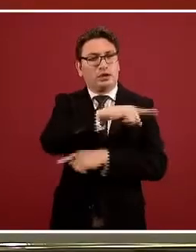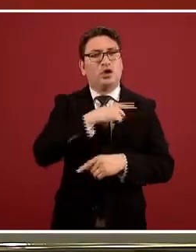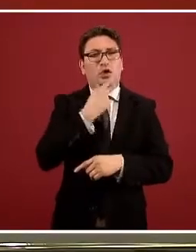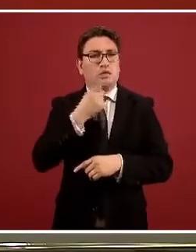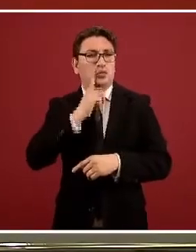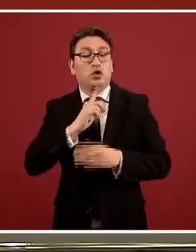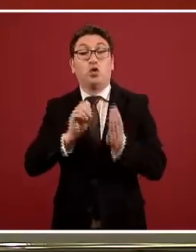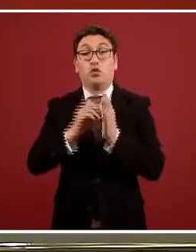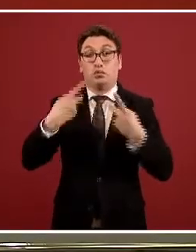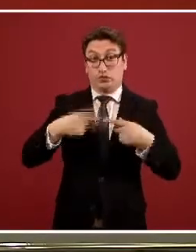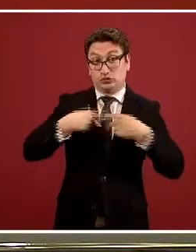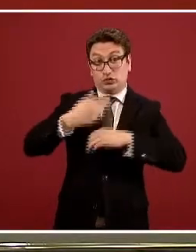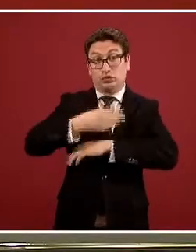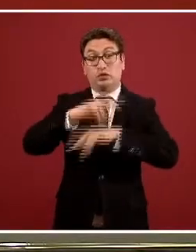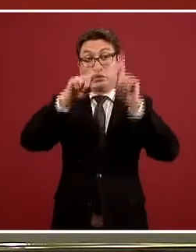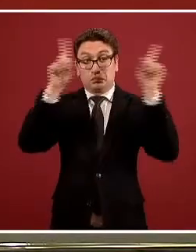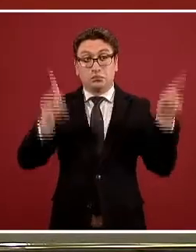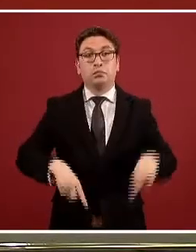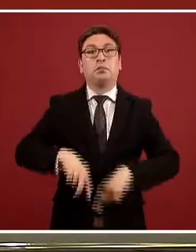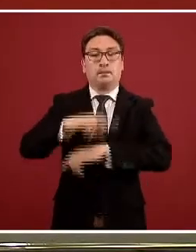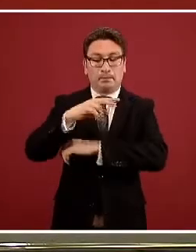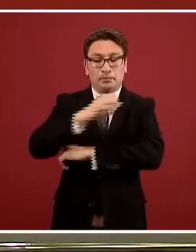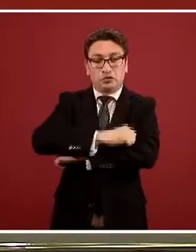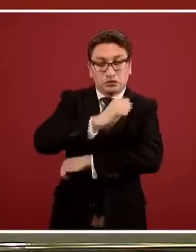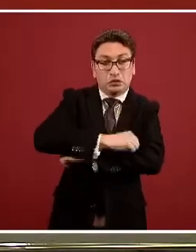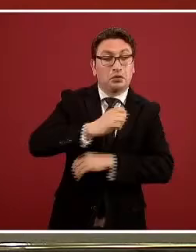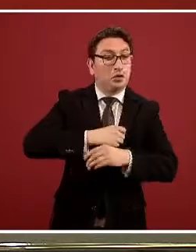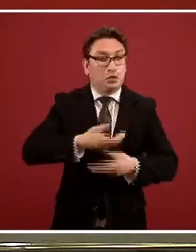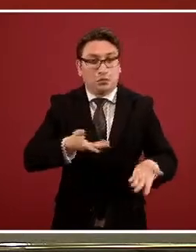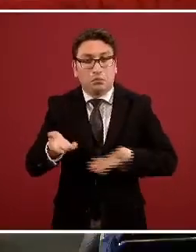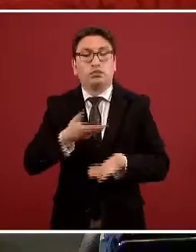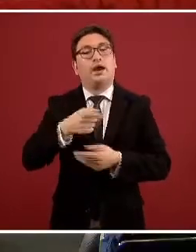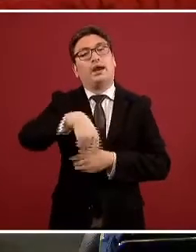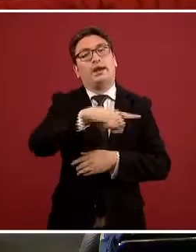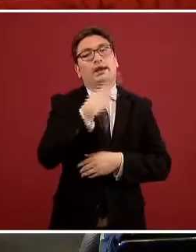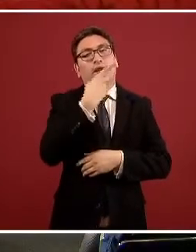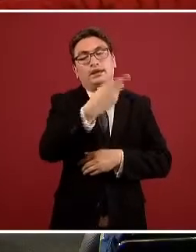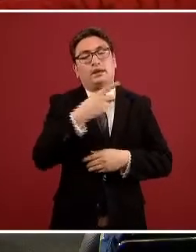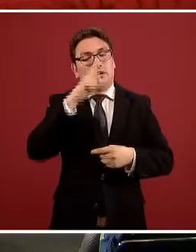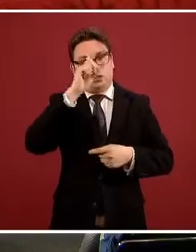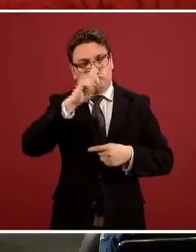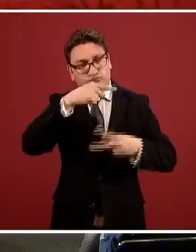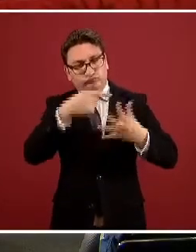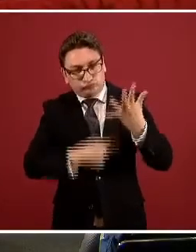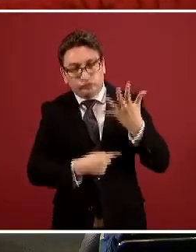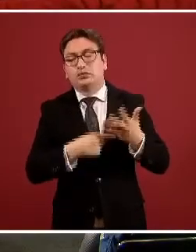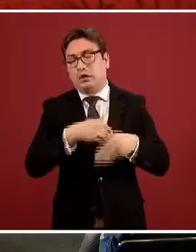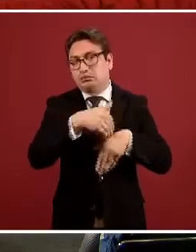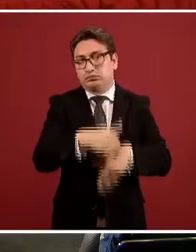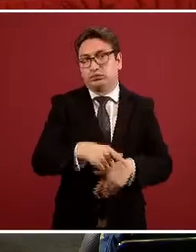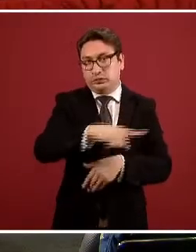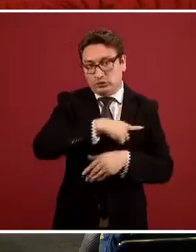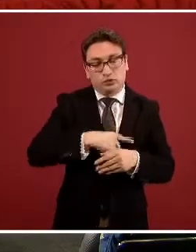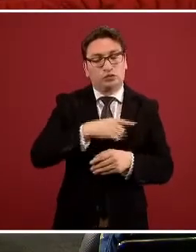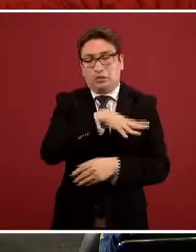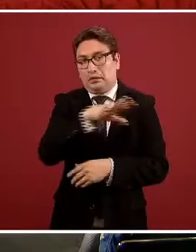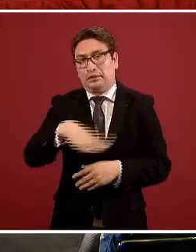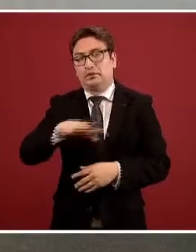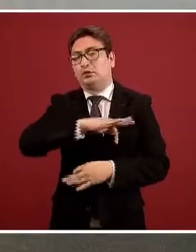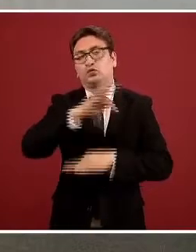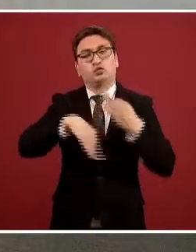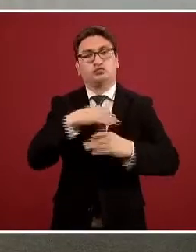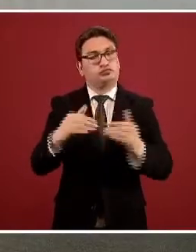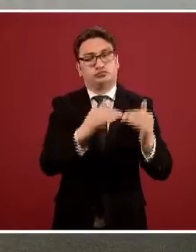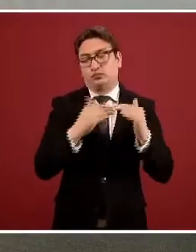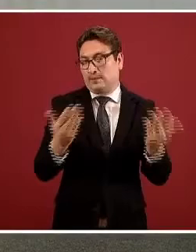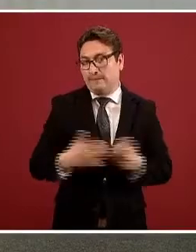servicios de ventanilla. Se ha recomendado, las medidas generales están en los lineamientos técnicos correspondientes. En